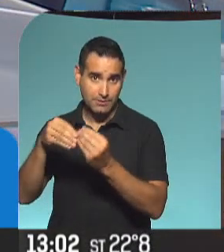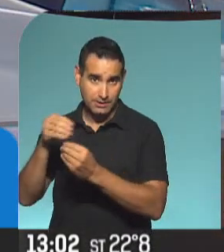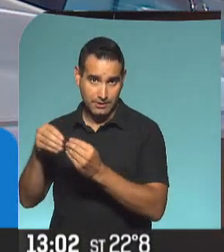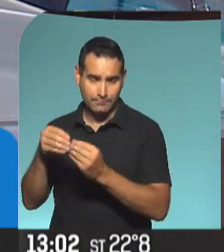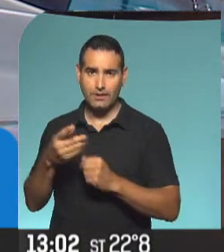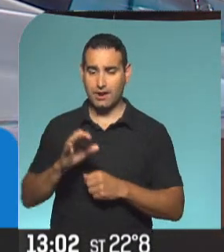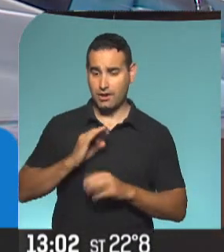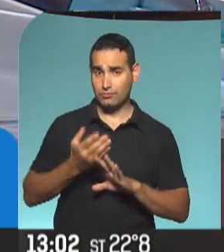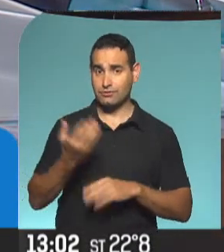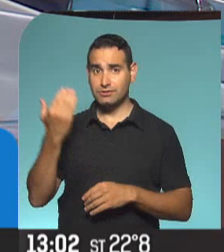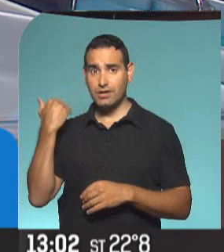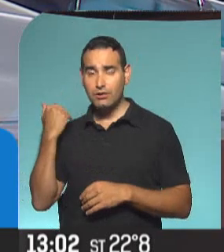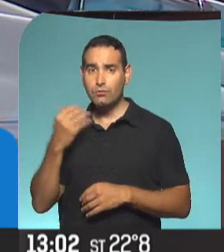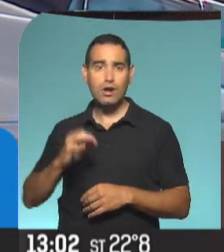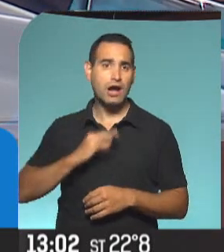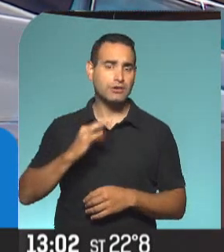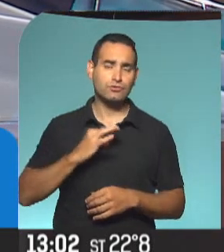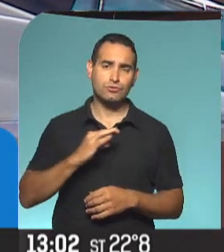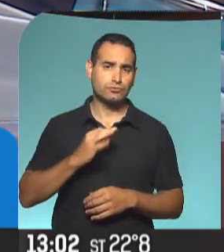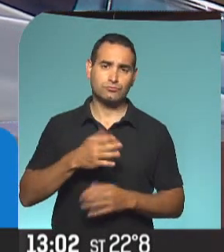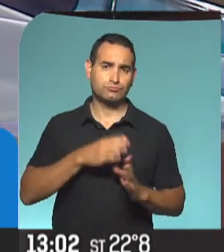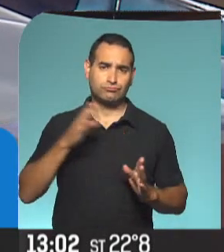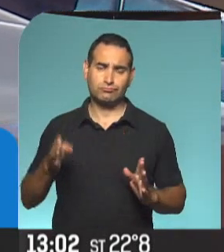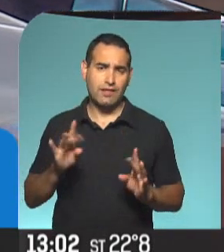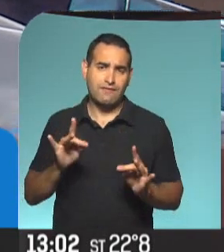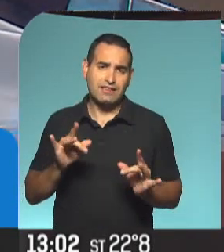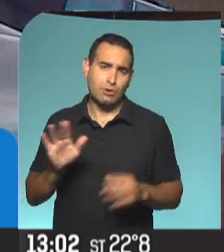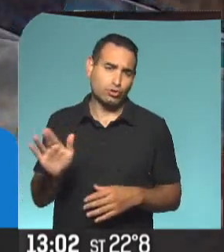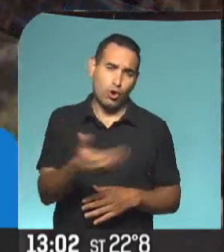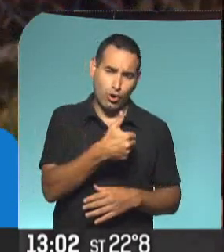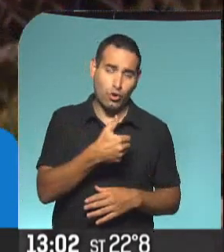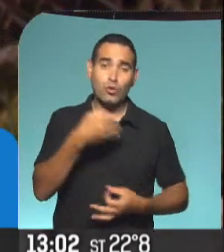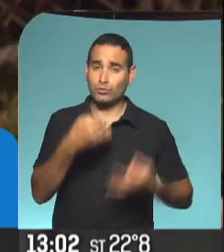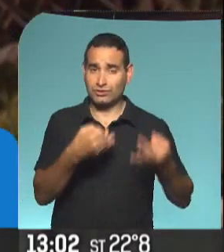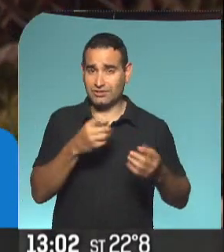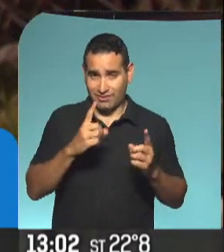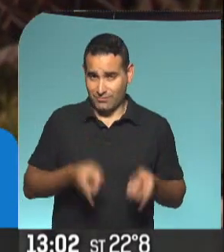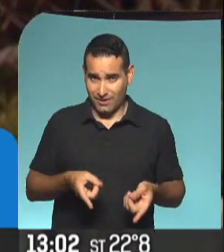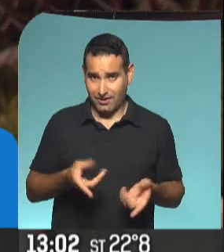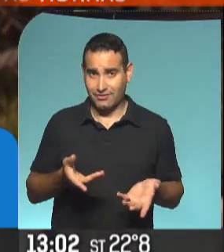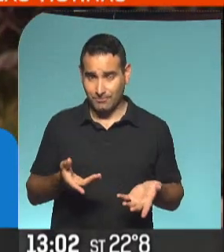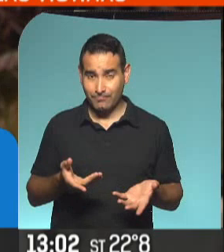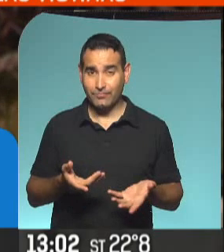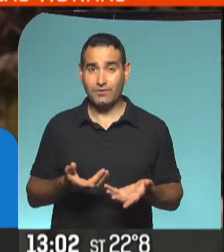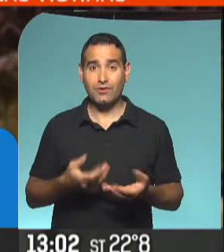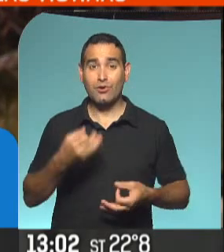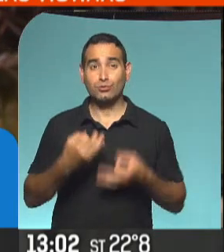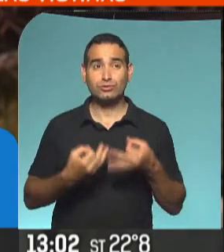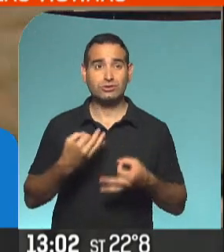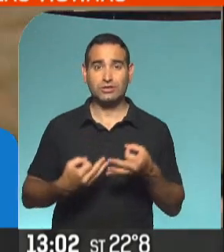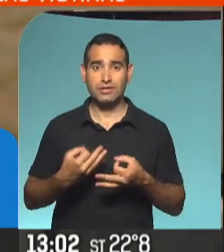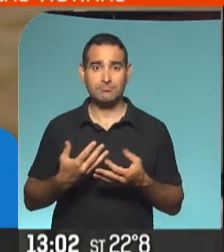El año pasado fue un año que fue muy duro para todos y también para la justicia, donde en muchos casos estuvo